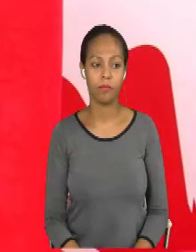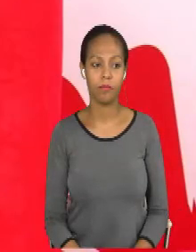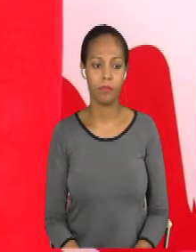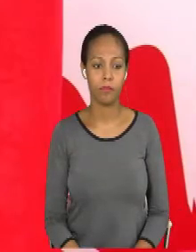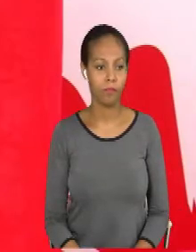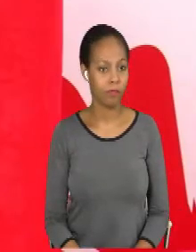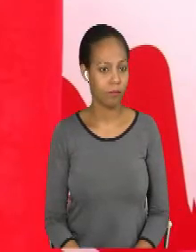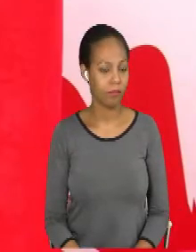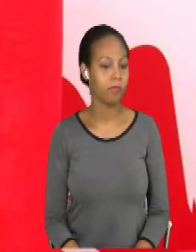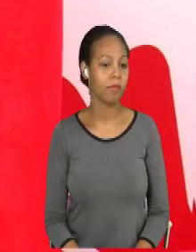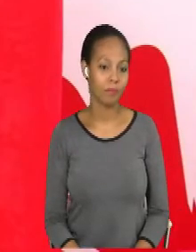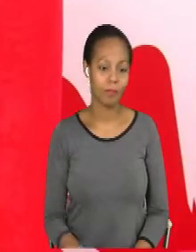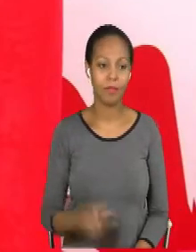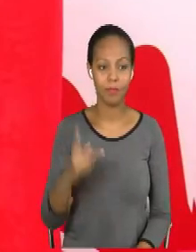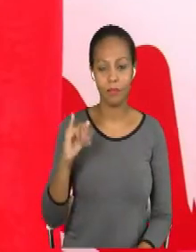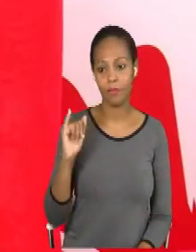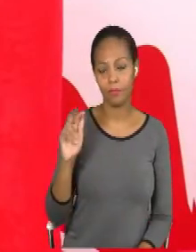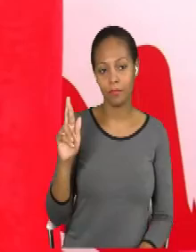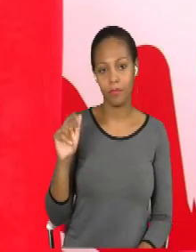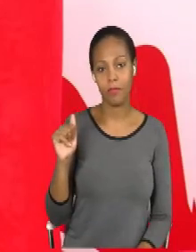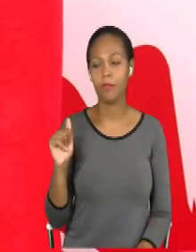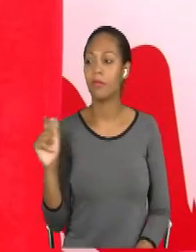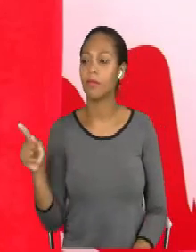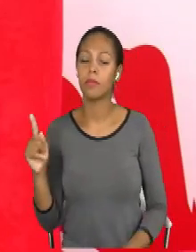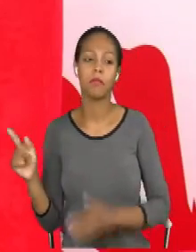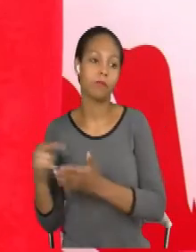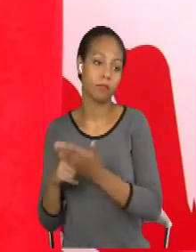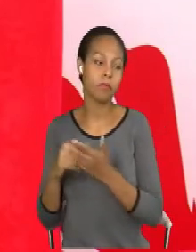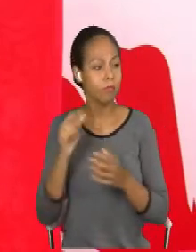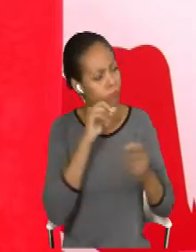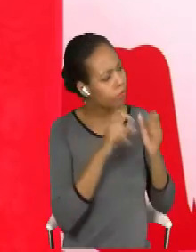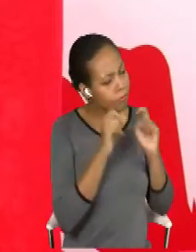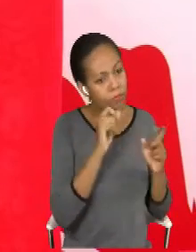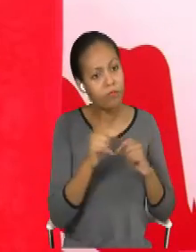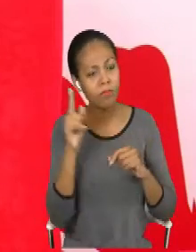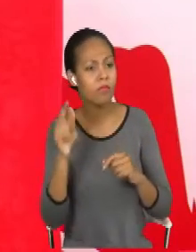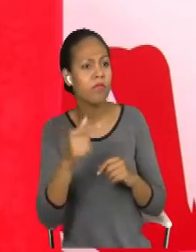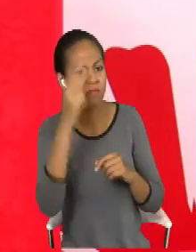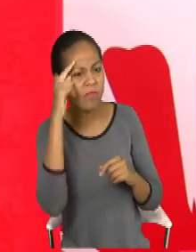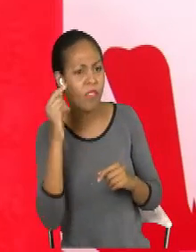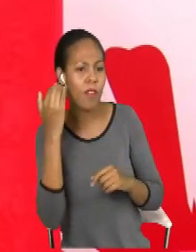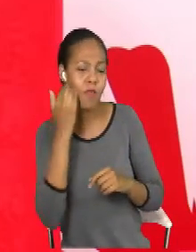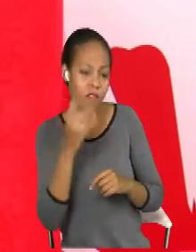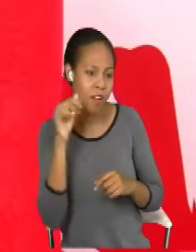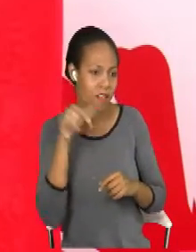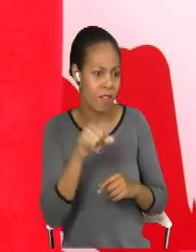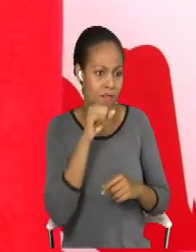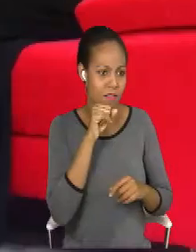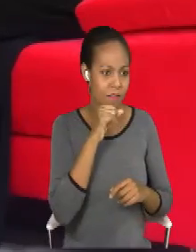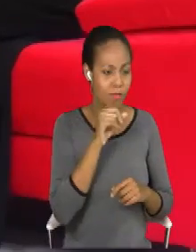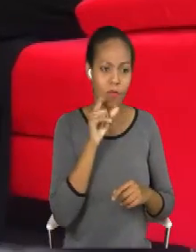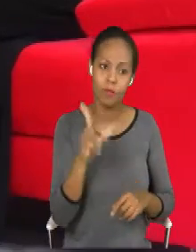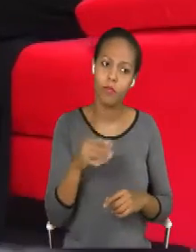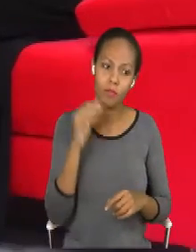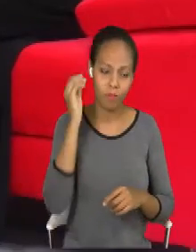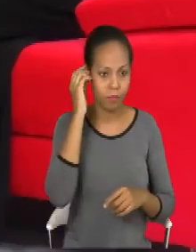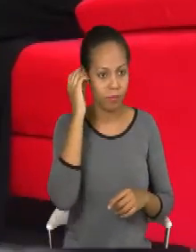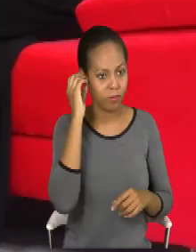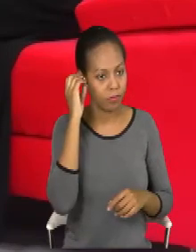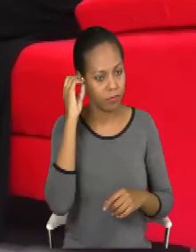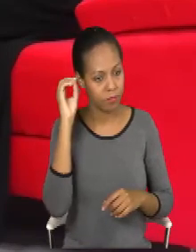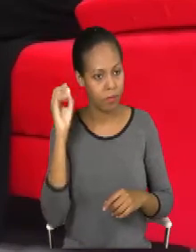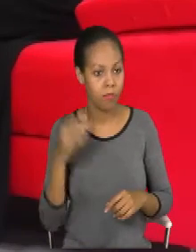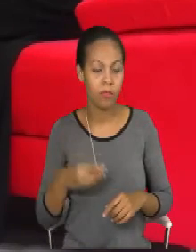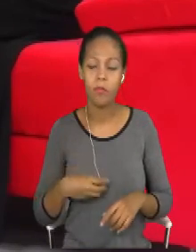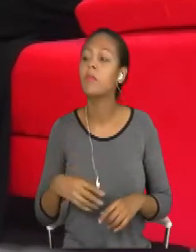Nuestra compañera Kiara de la OSA preguntándole a todos los barranqueños qué opinaban de la mujer en nuestra ciudad. Diego, invitación para todos los